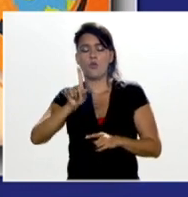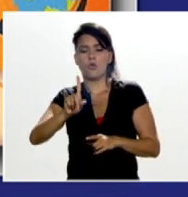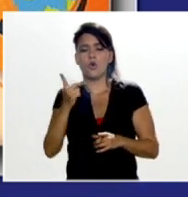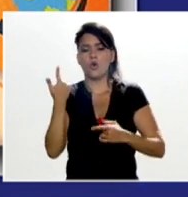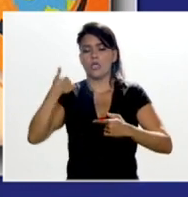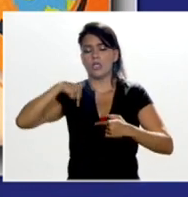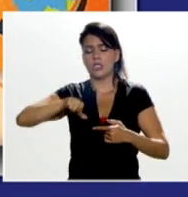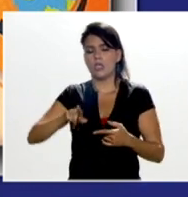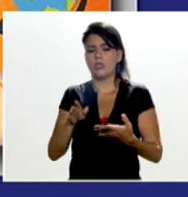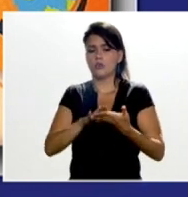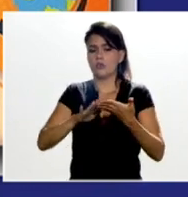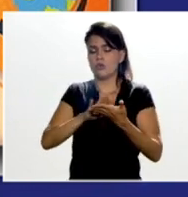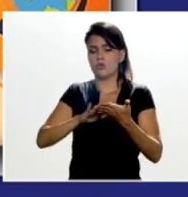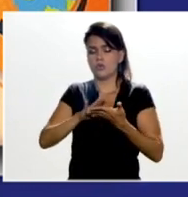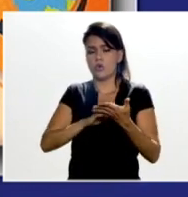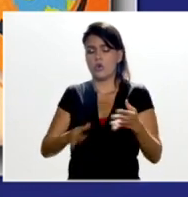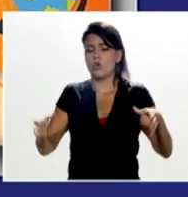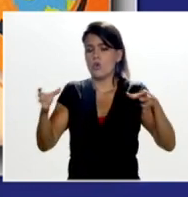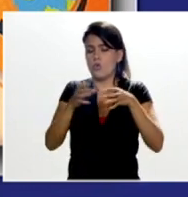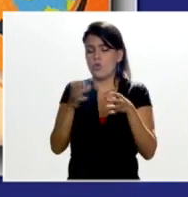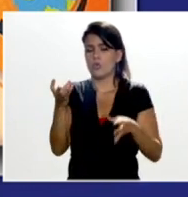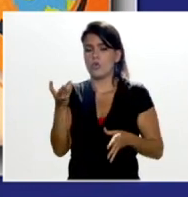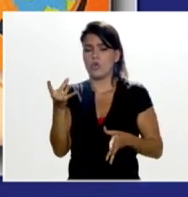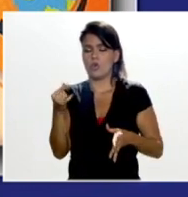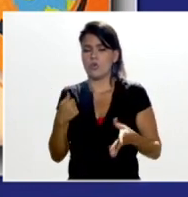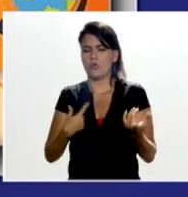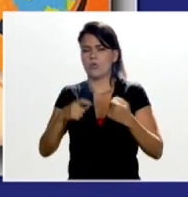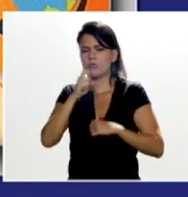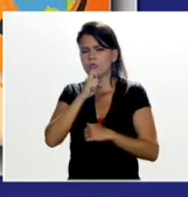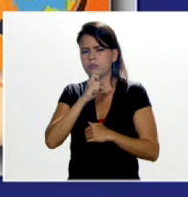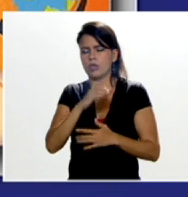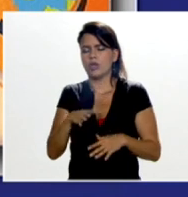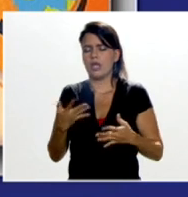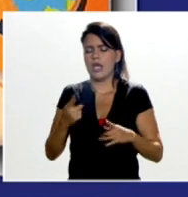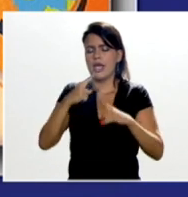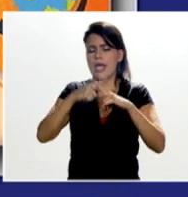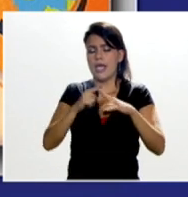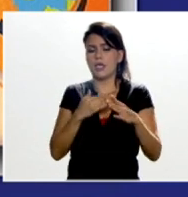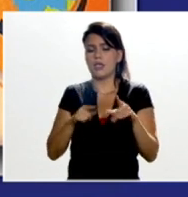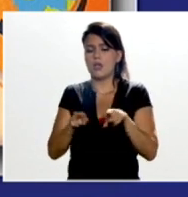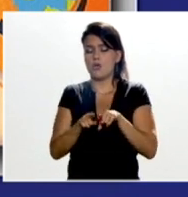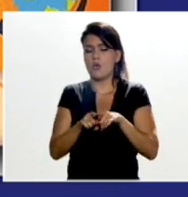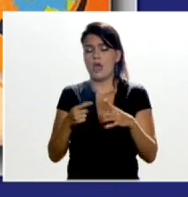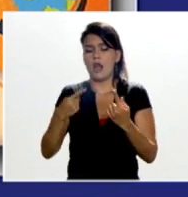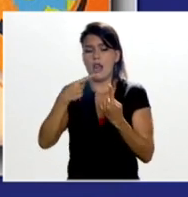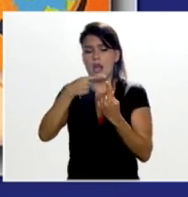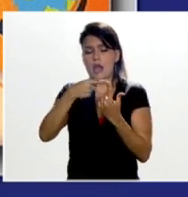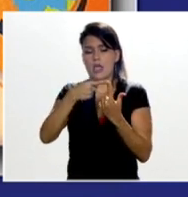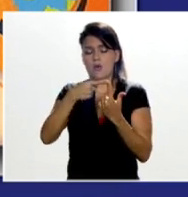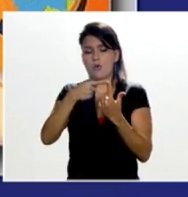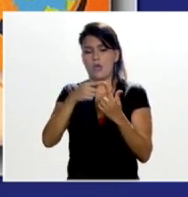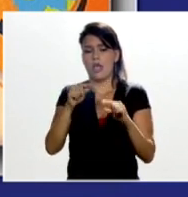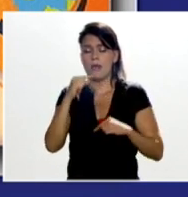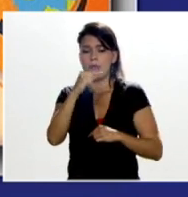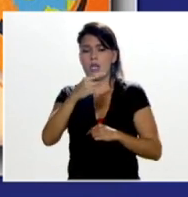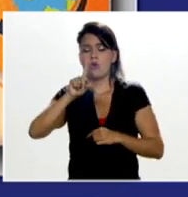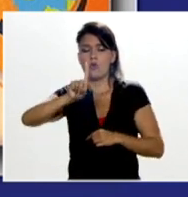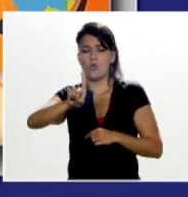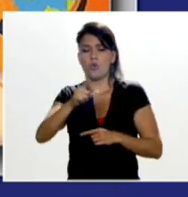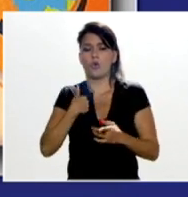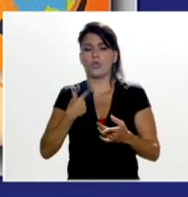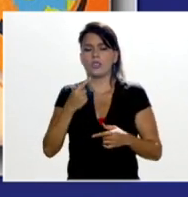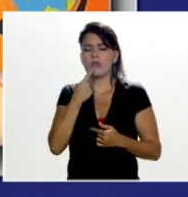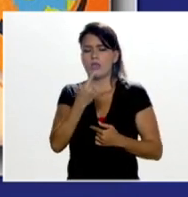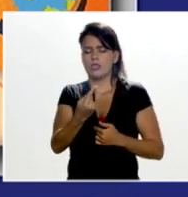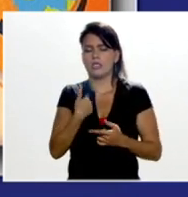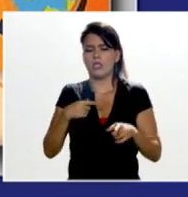de los números complejos, que es x igual a la raíz cuadrada de menos 1, que se acaba de definir que es